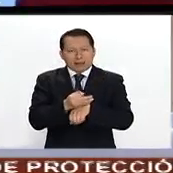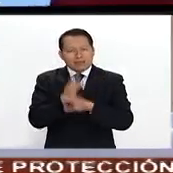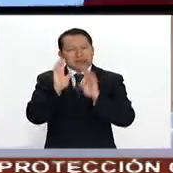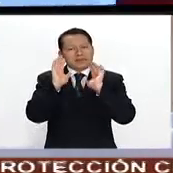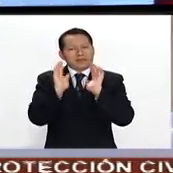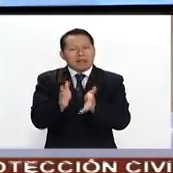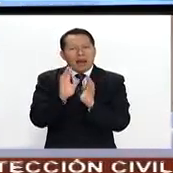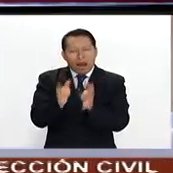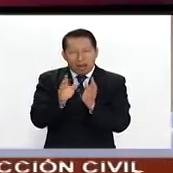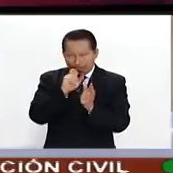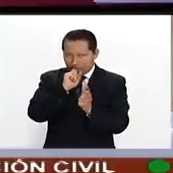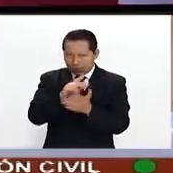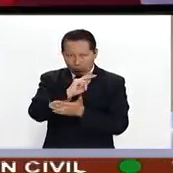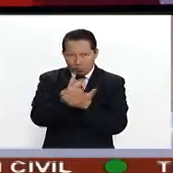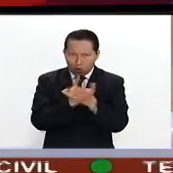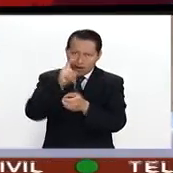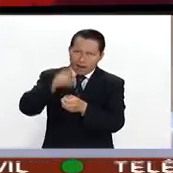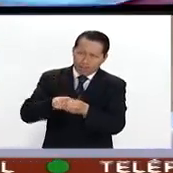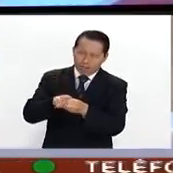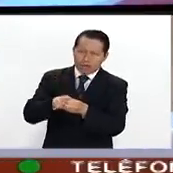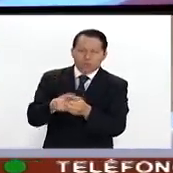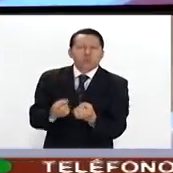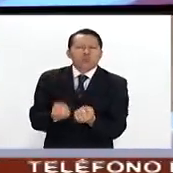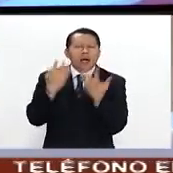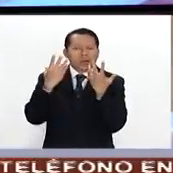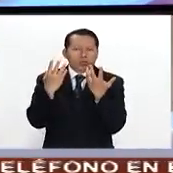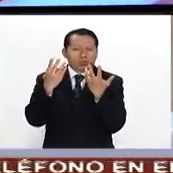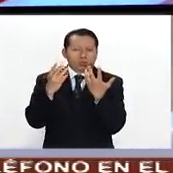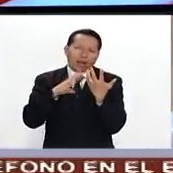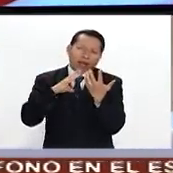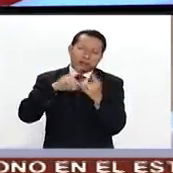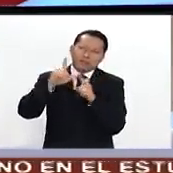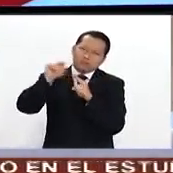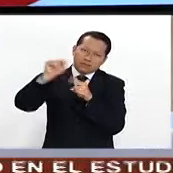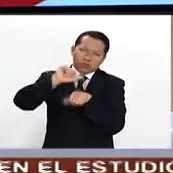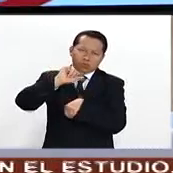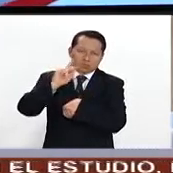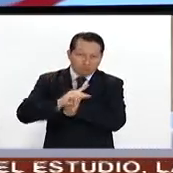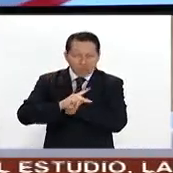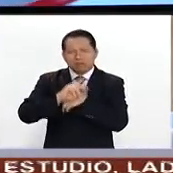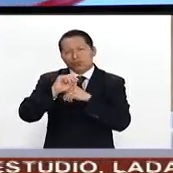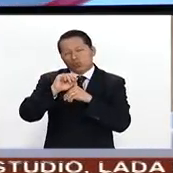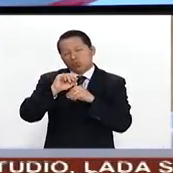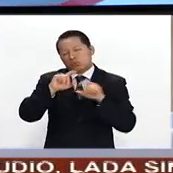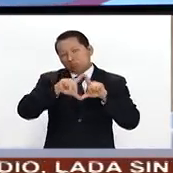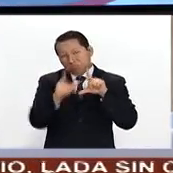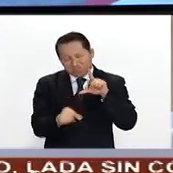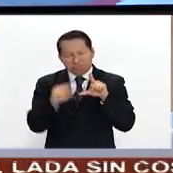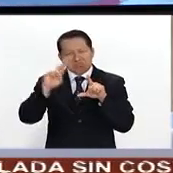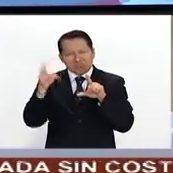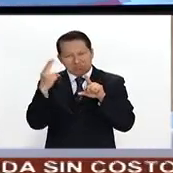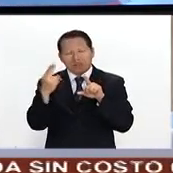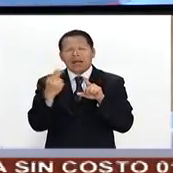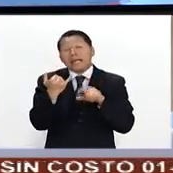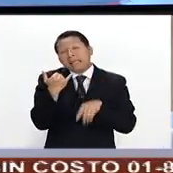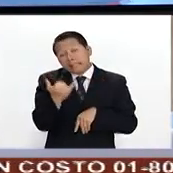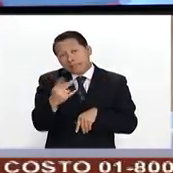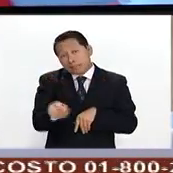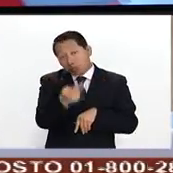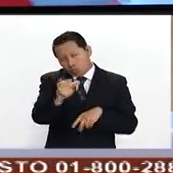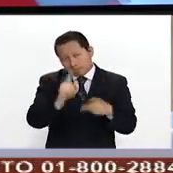de movilidad? Y específicamente también, si Iztapalapa, la unidad de Iztapalapa de la UAM, es el